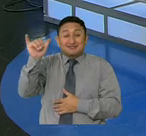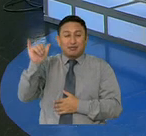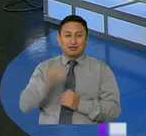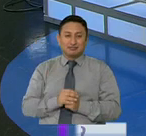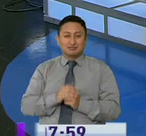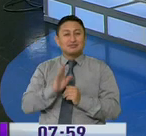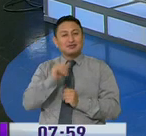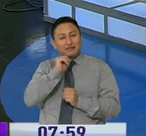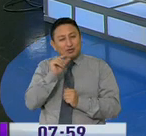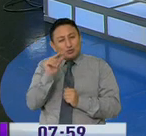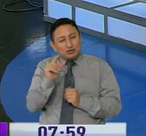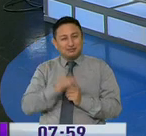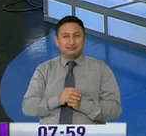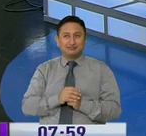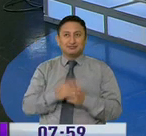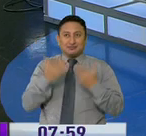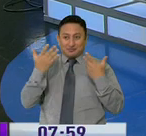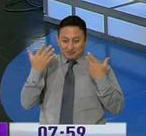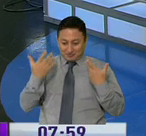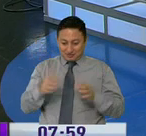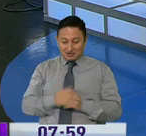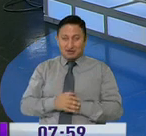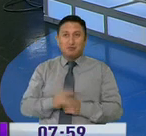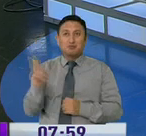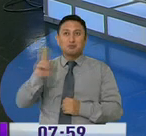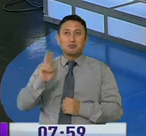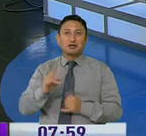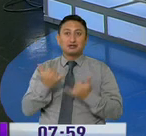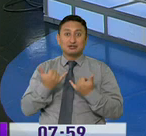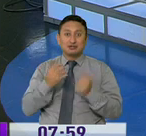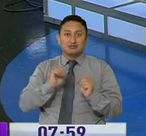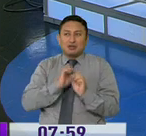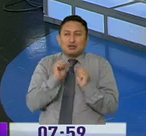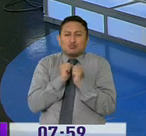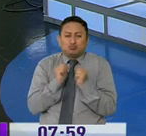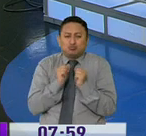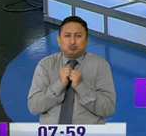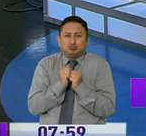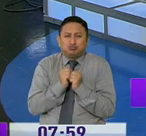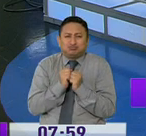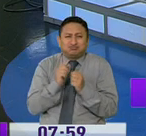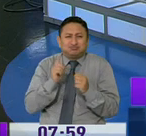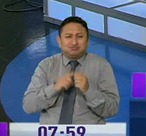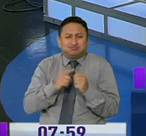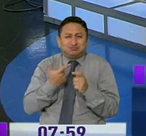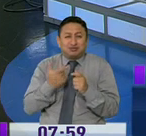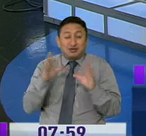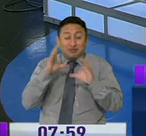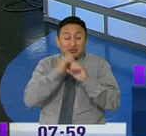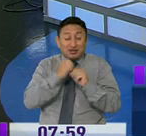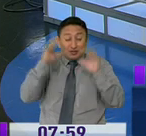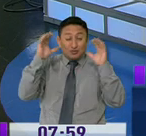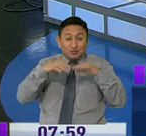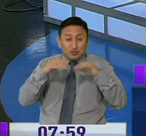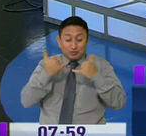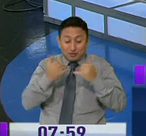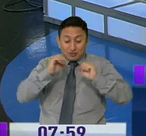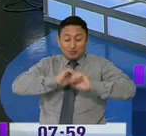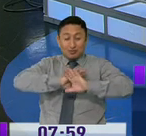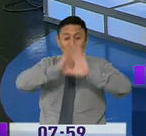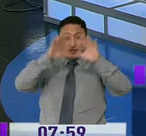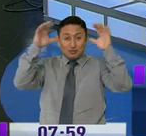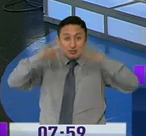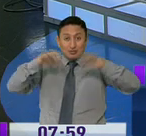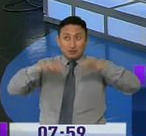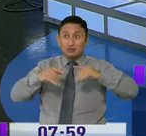no. Estamos ya en día viernes, hoy amanecida fría la capital, ha llovido toda la noche, ha llovido la madrugada,